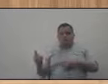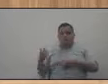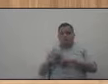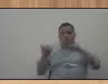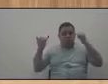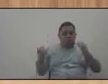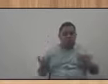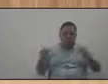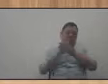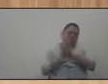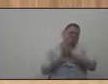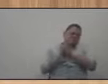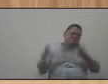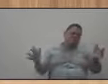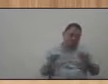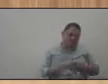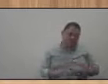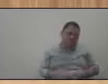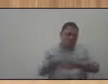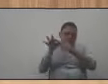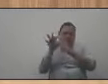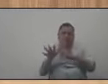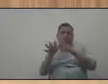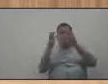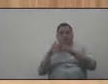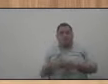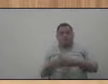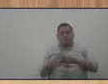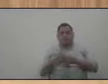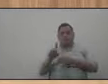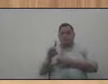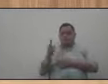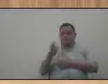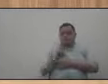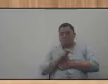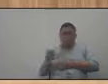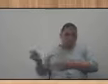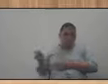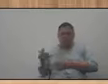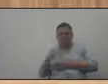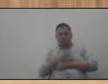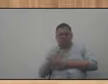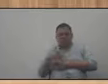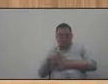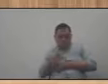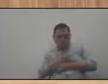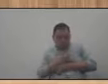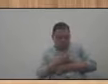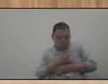muy especial a las empresas sociales del Estado de primer nivel, Salud Yopal,